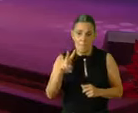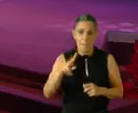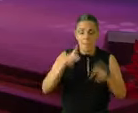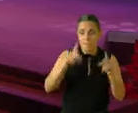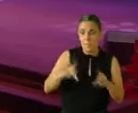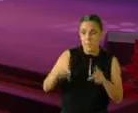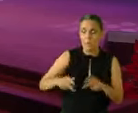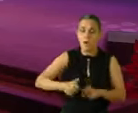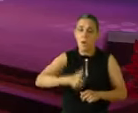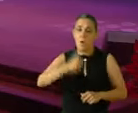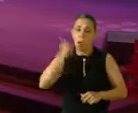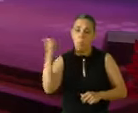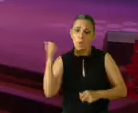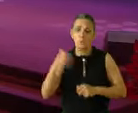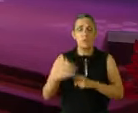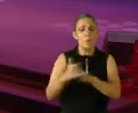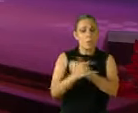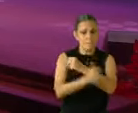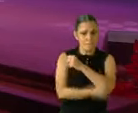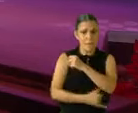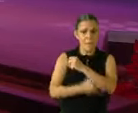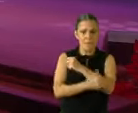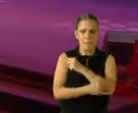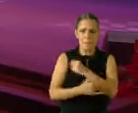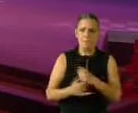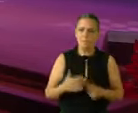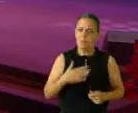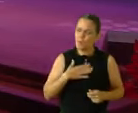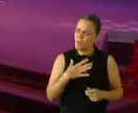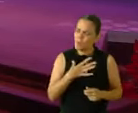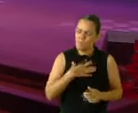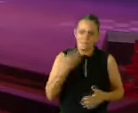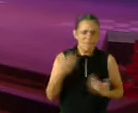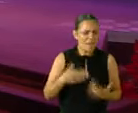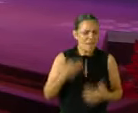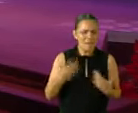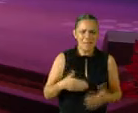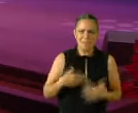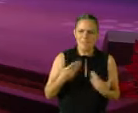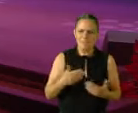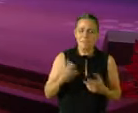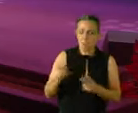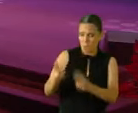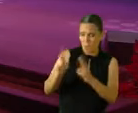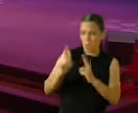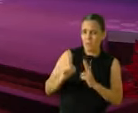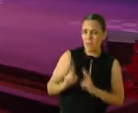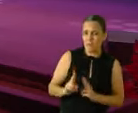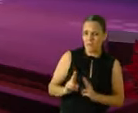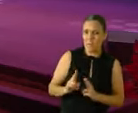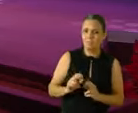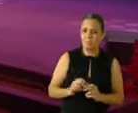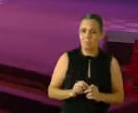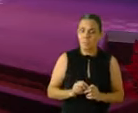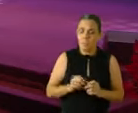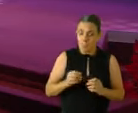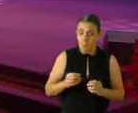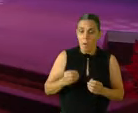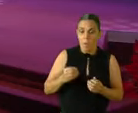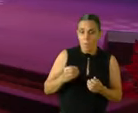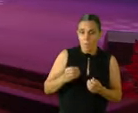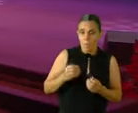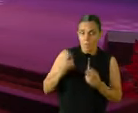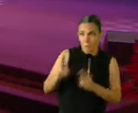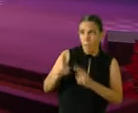nos sentimos bien honrados. Yo me sentía muy feliz, y yo quiero que aprovechemos este momento. Vamos a honrar a Dios con